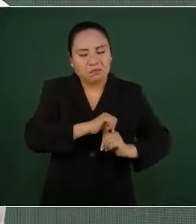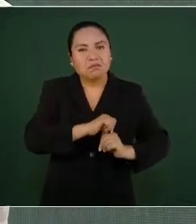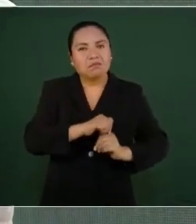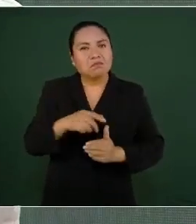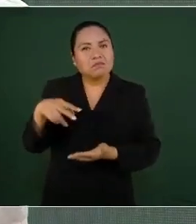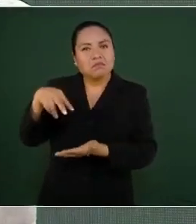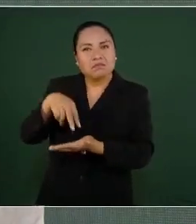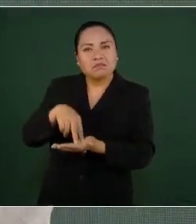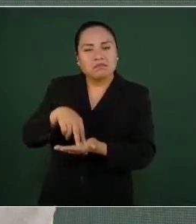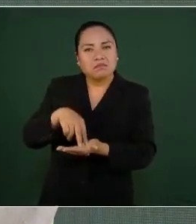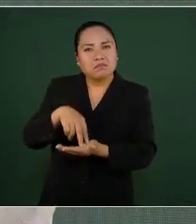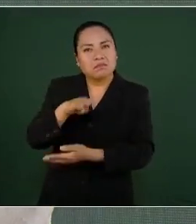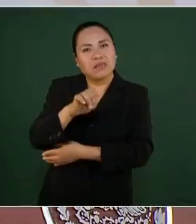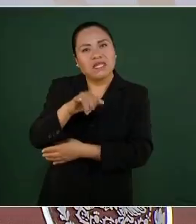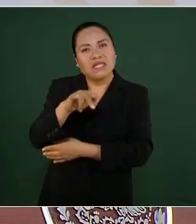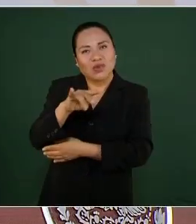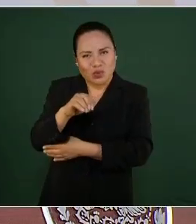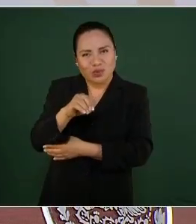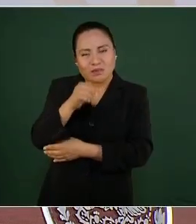Benito Pablo.